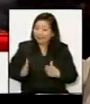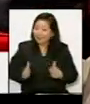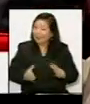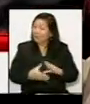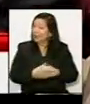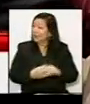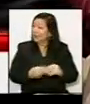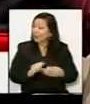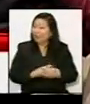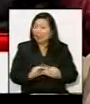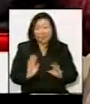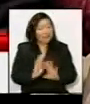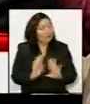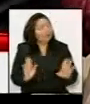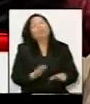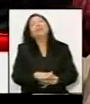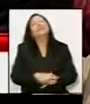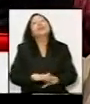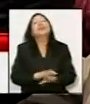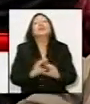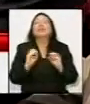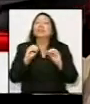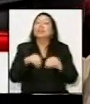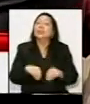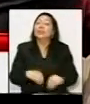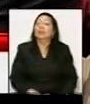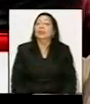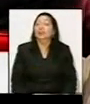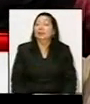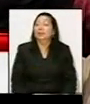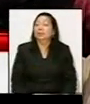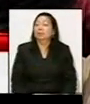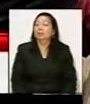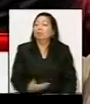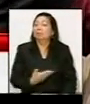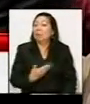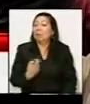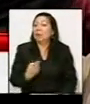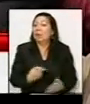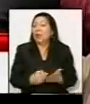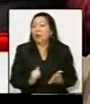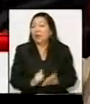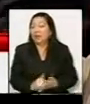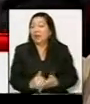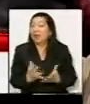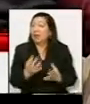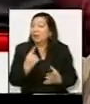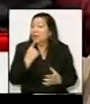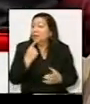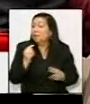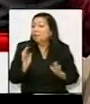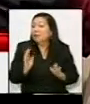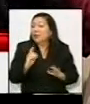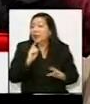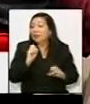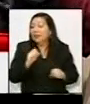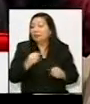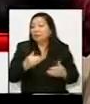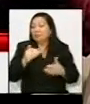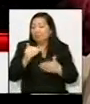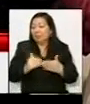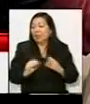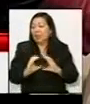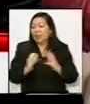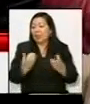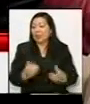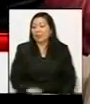las cosas estamos tratando de darle un contenido presidencialista porque el presidente quiere pues que sea así y quiere bajarse al